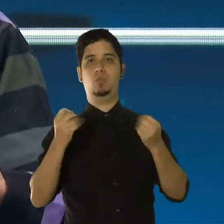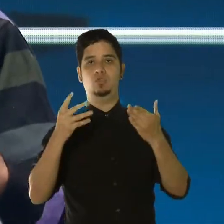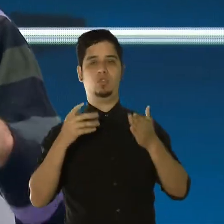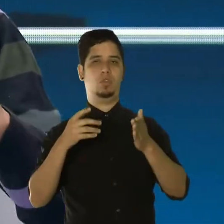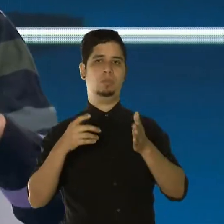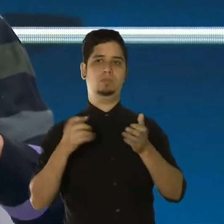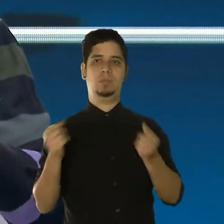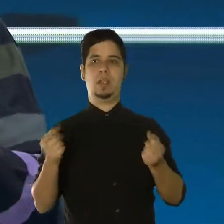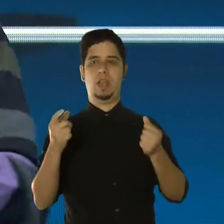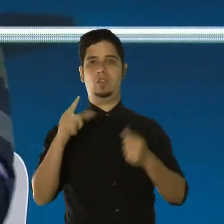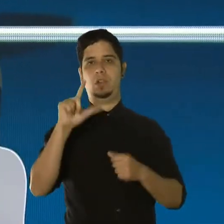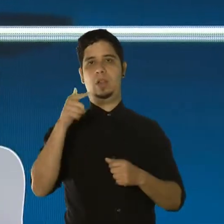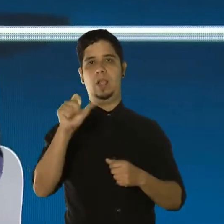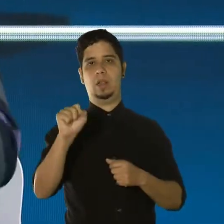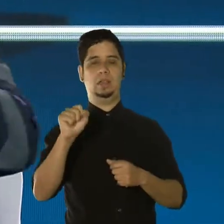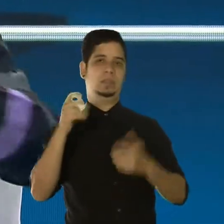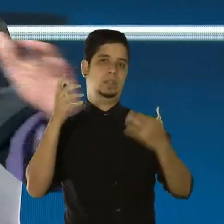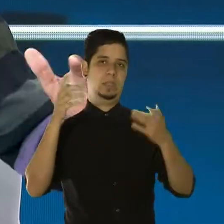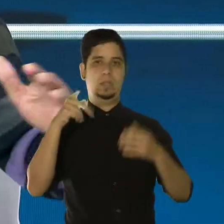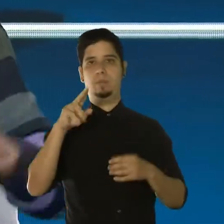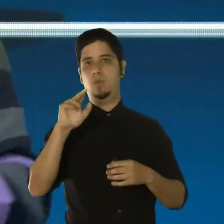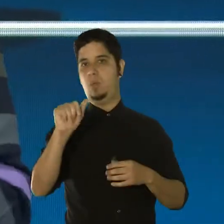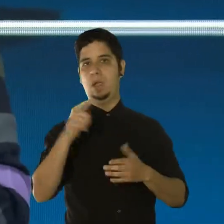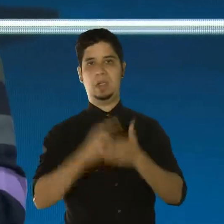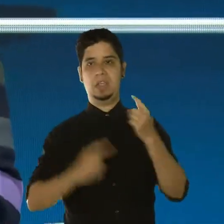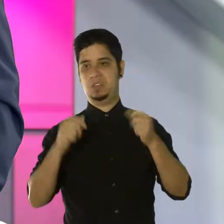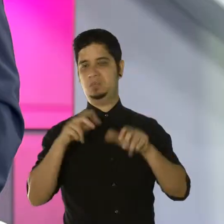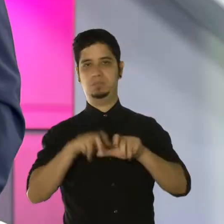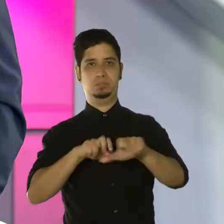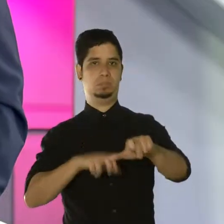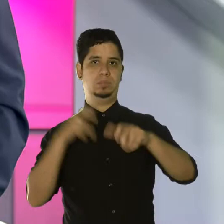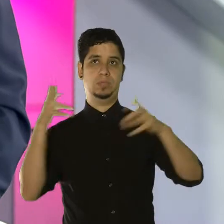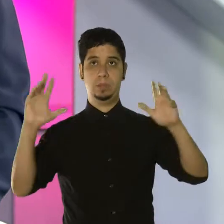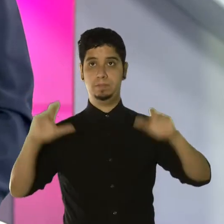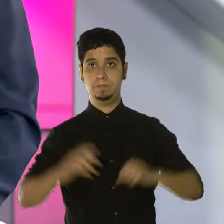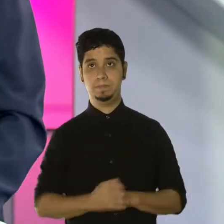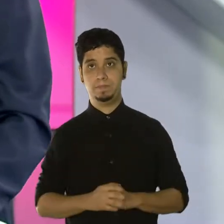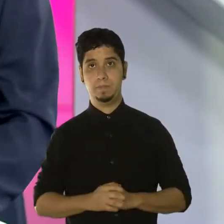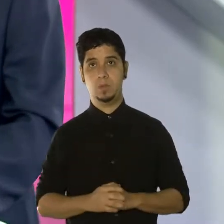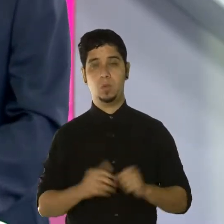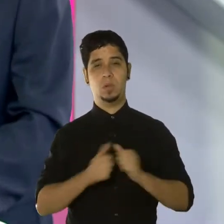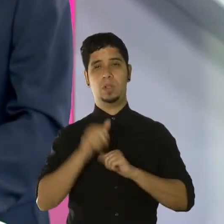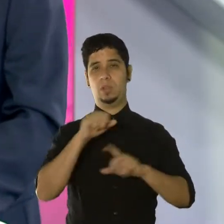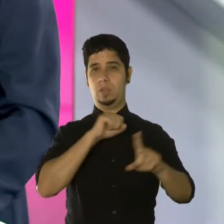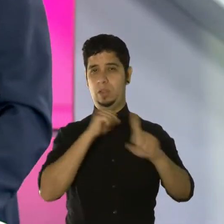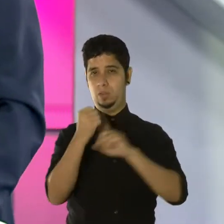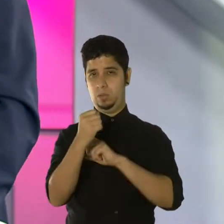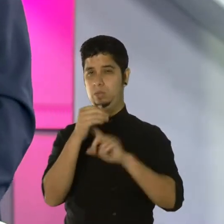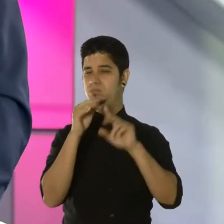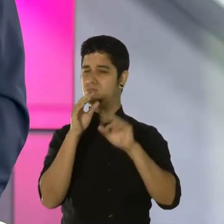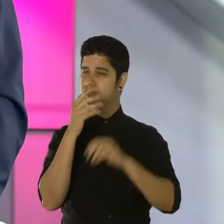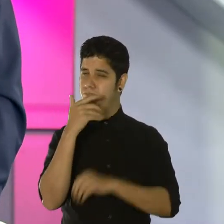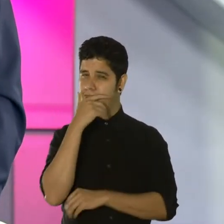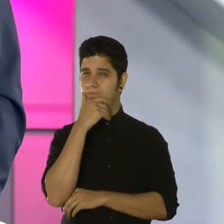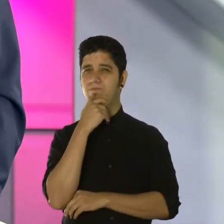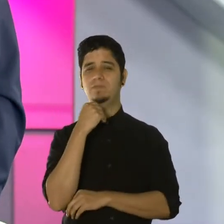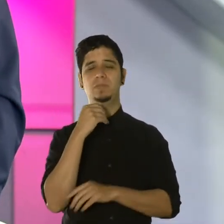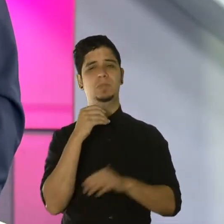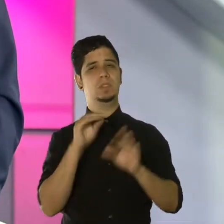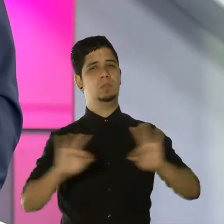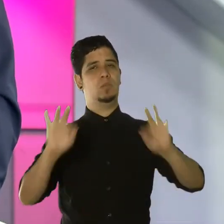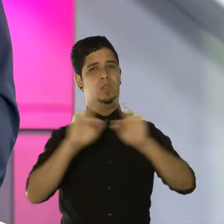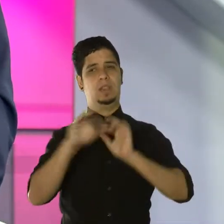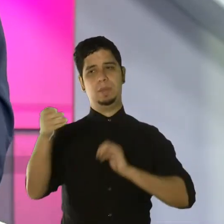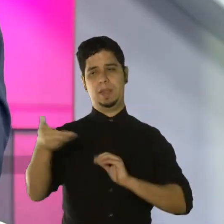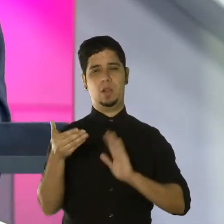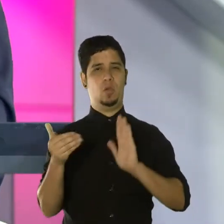legales y sencillamente Puma se tuvo que retirar. Bueno, sobre este asunto entonces tal parece que hay que volverles a